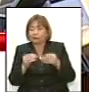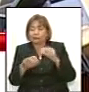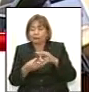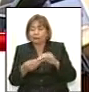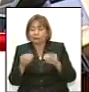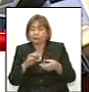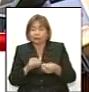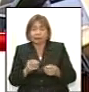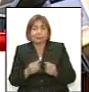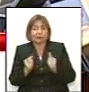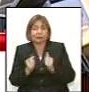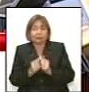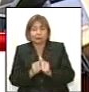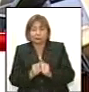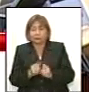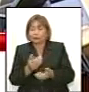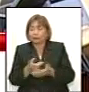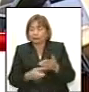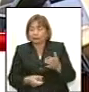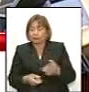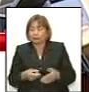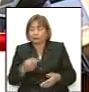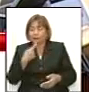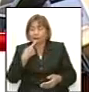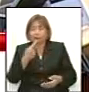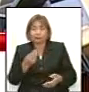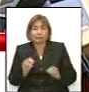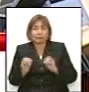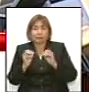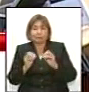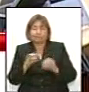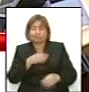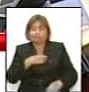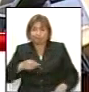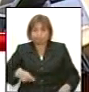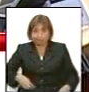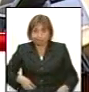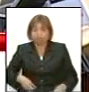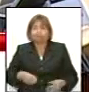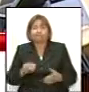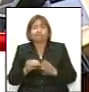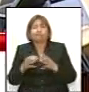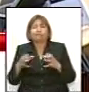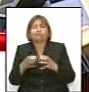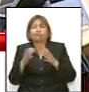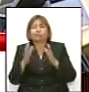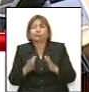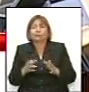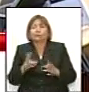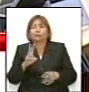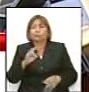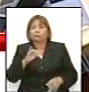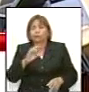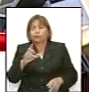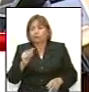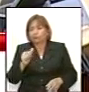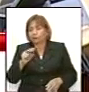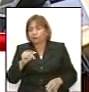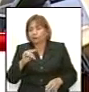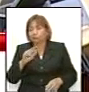de las capitales culturales del Bicentenario, a través de la presidencia, la sugerencia del congresista Villanueva,